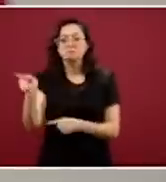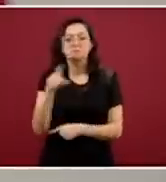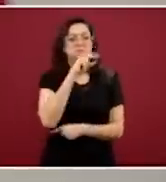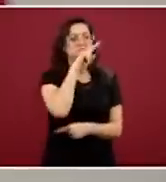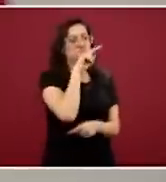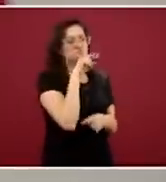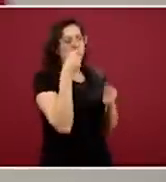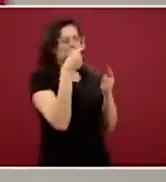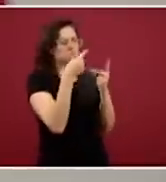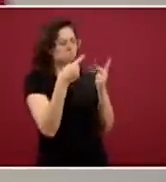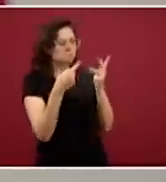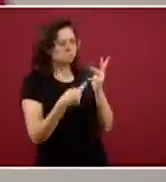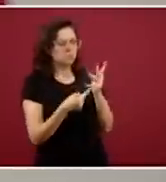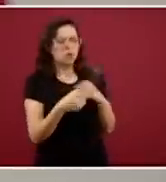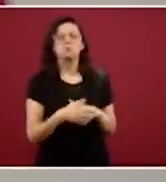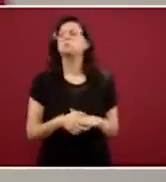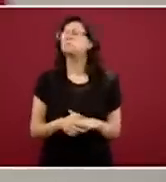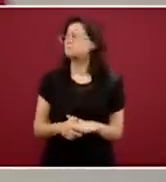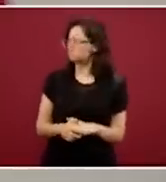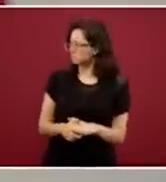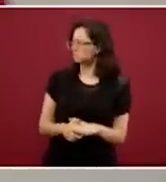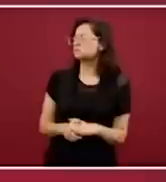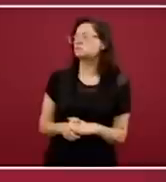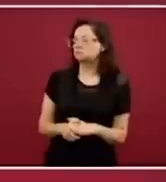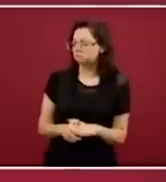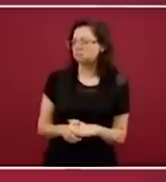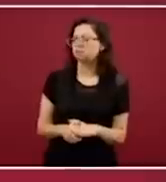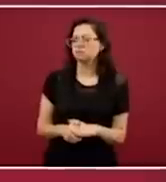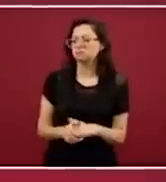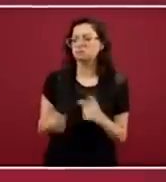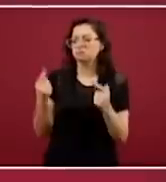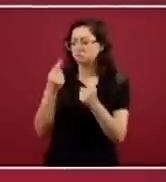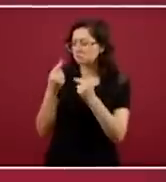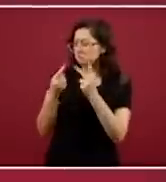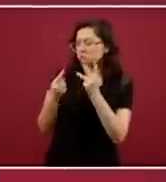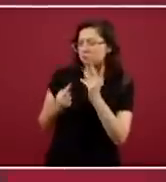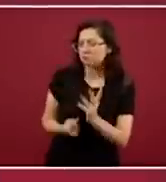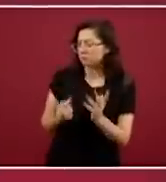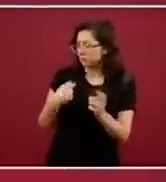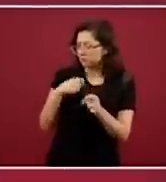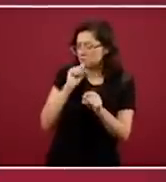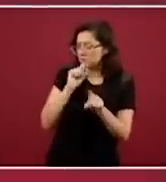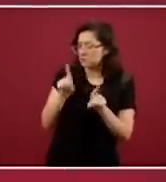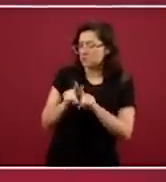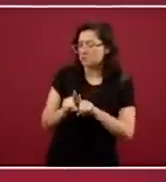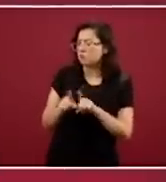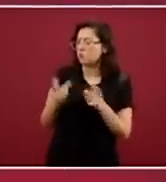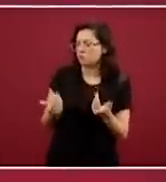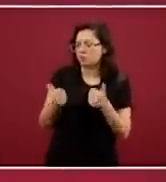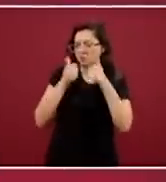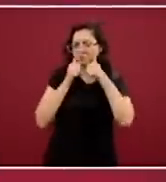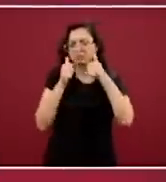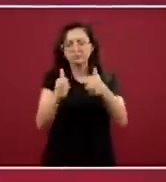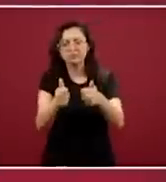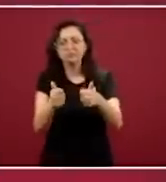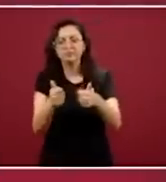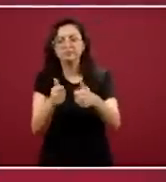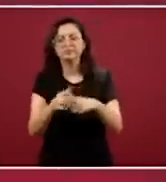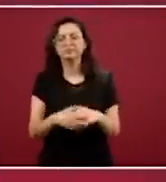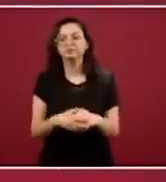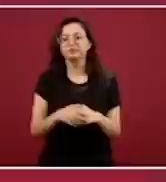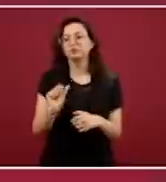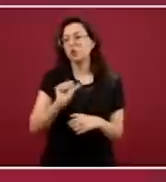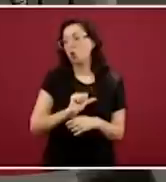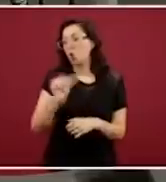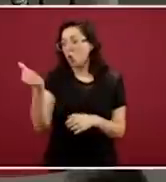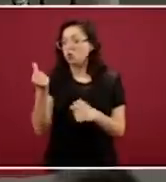preocupaciones. Le dije, estas preocupaciones técnicas son las mismas que nosotros tenemos, estamos ocupados en ello. Estas otras, y le